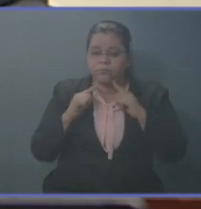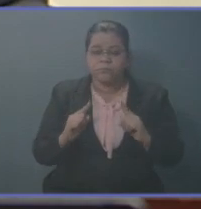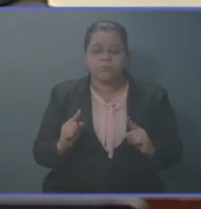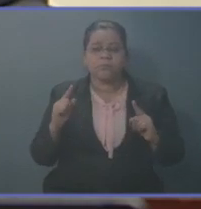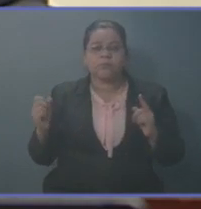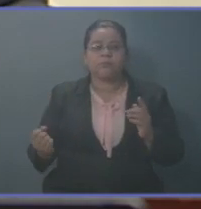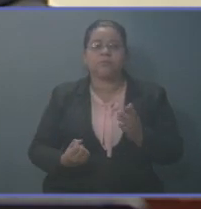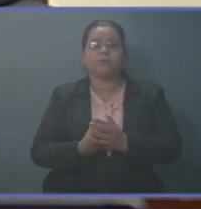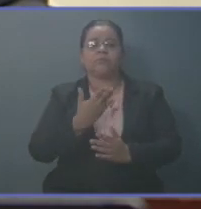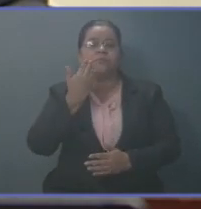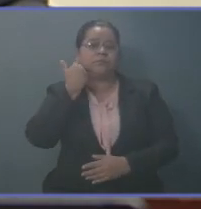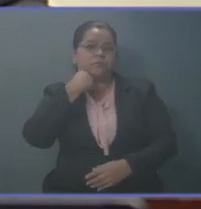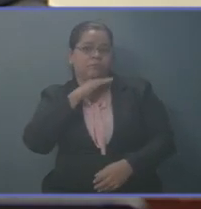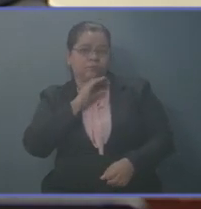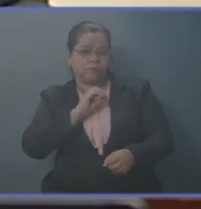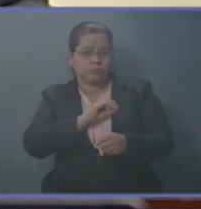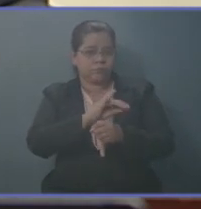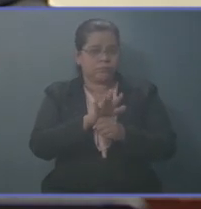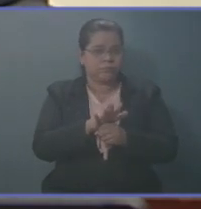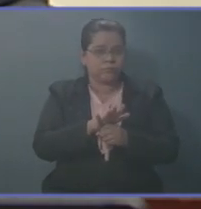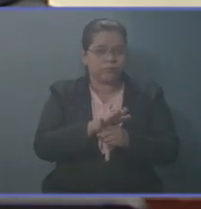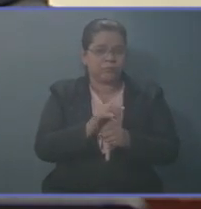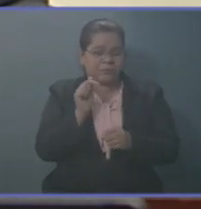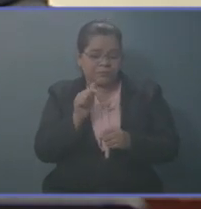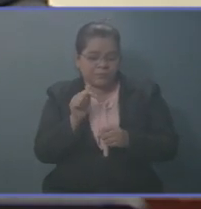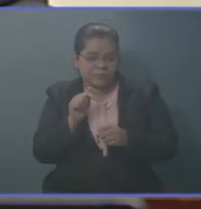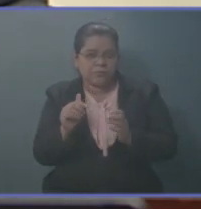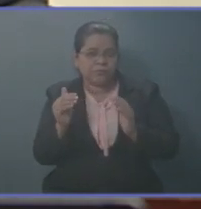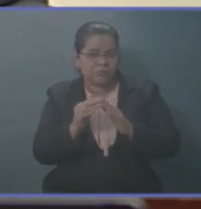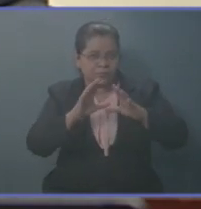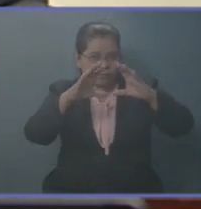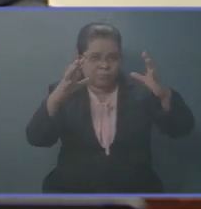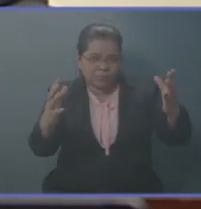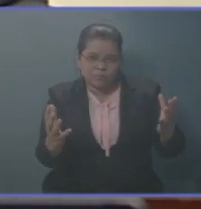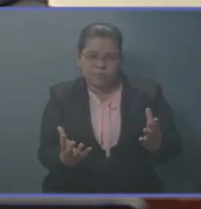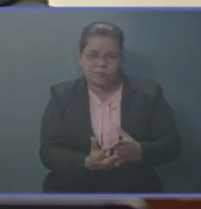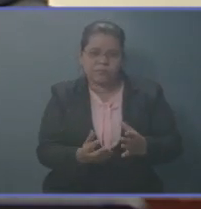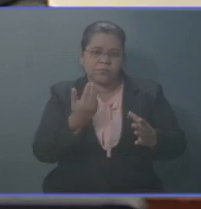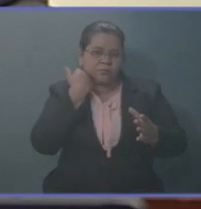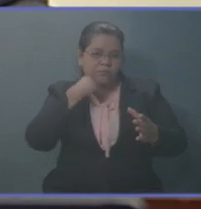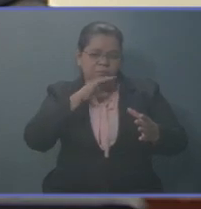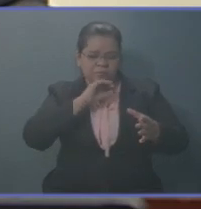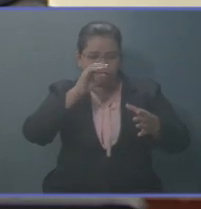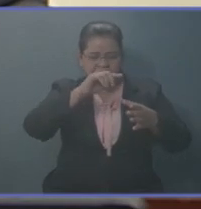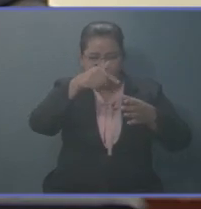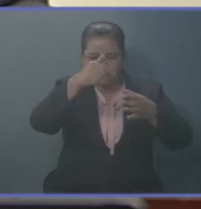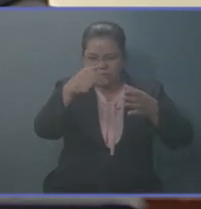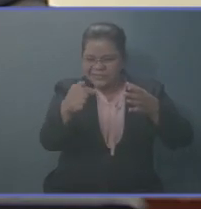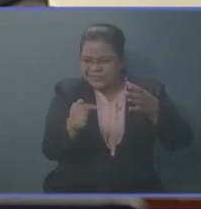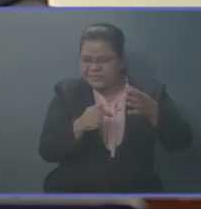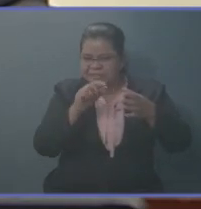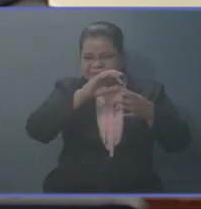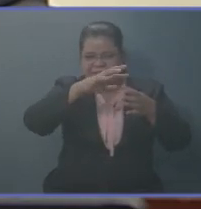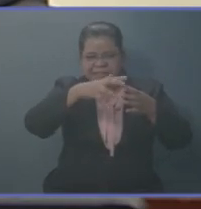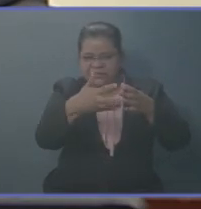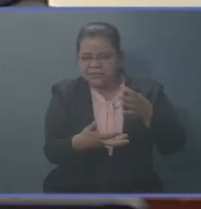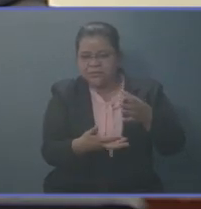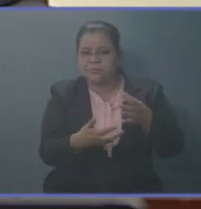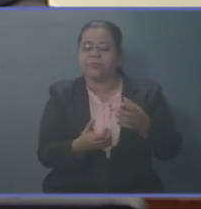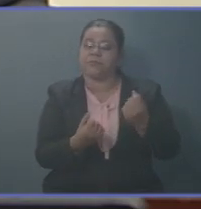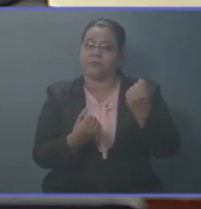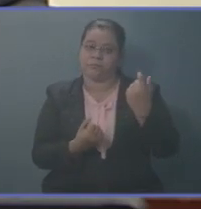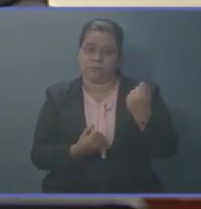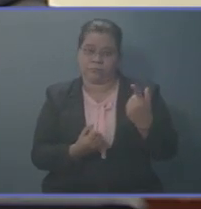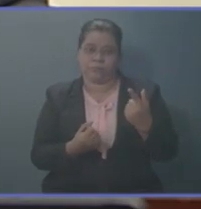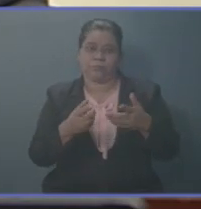nuevo coronavirus COVID-19 como una pandemia por sus alarmantes niveles de propagación y gravedad. Romanos 11, que mediante